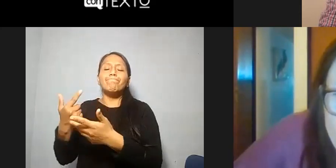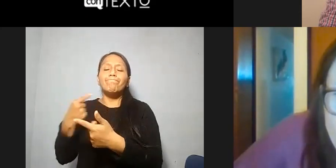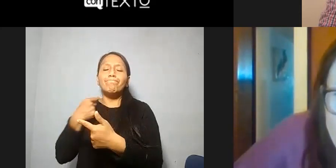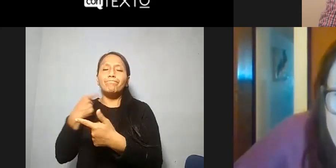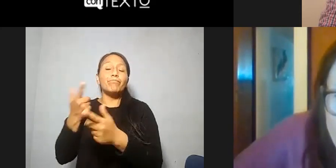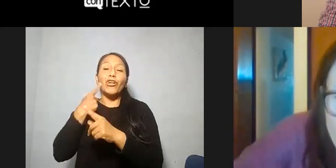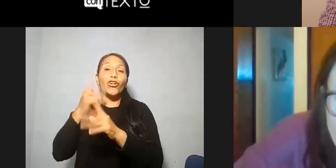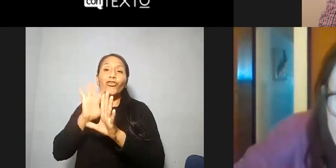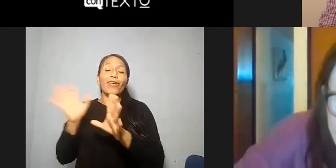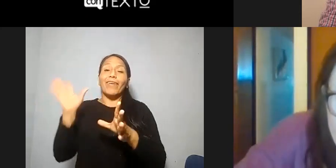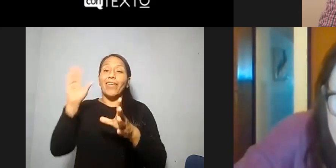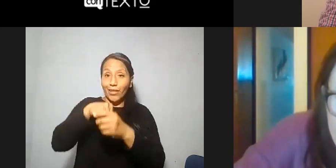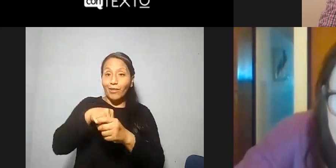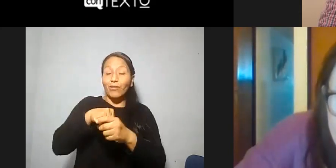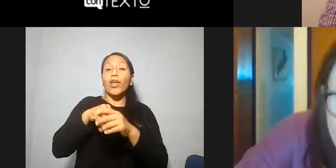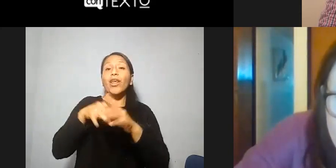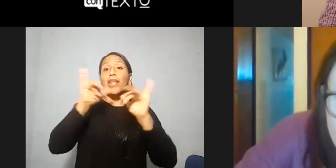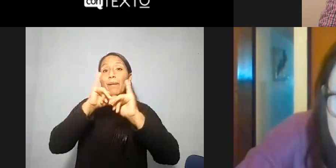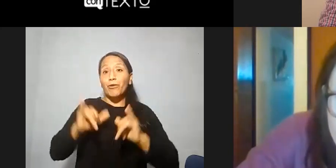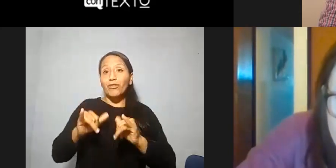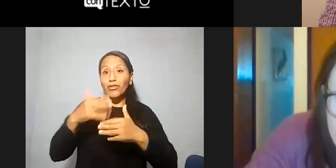dentro del proceso de paz en Colombia.